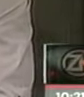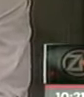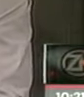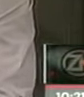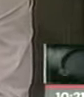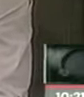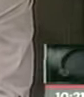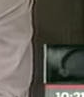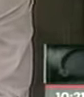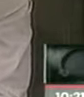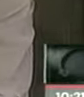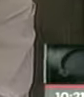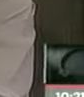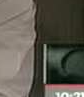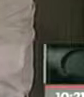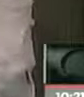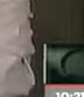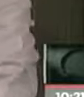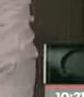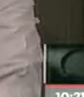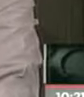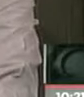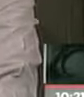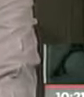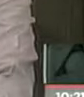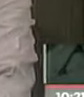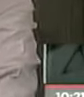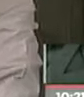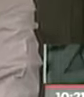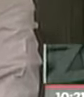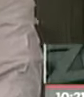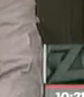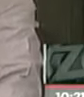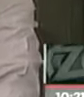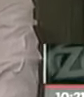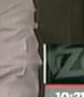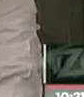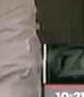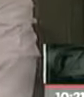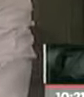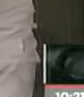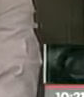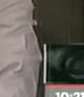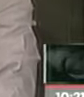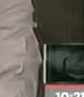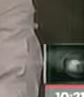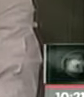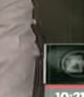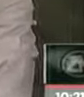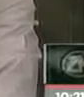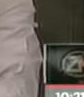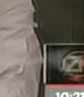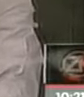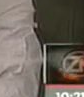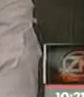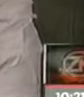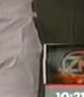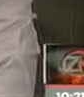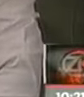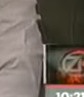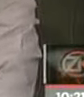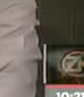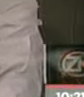de llevarles la mejor información. También quiero mandarle un saludo desde acá al papá del compañero Ricardo, que anda